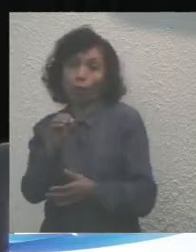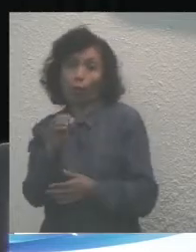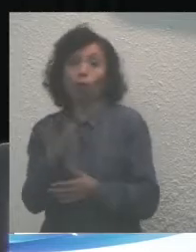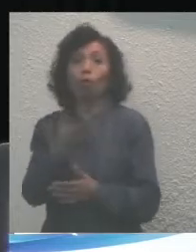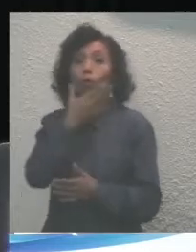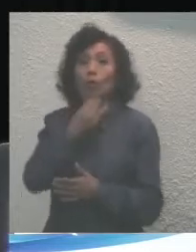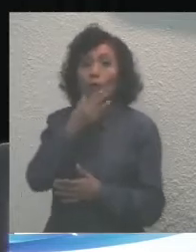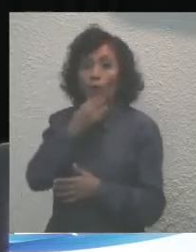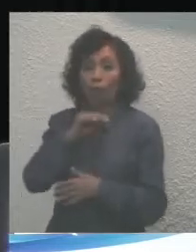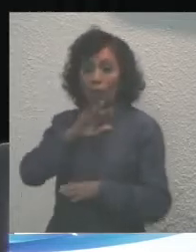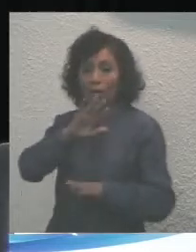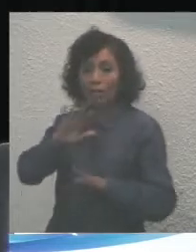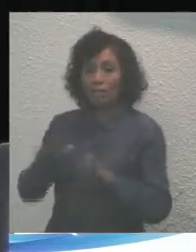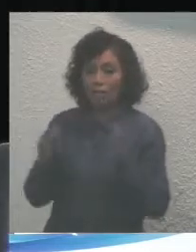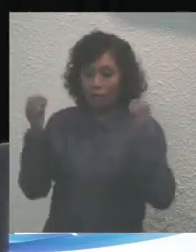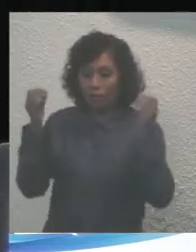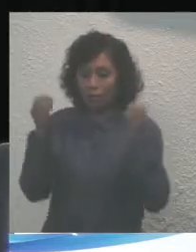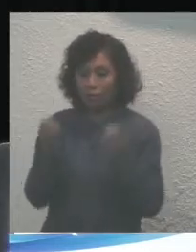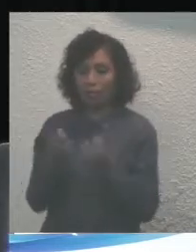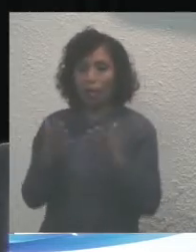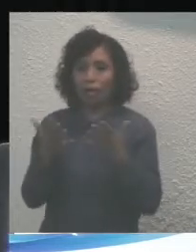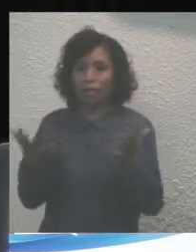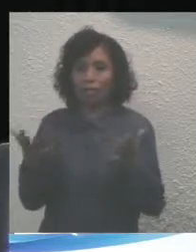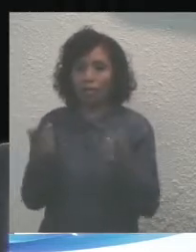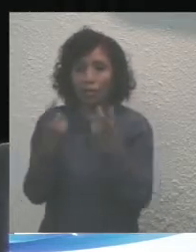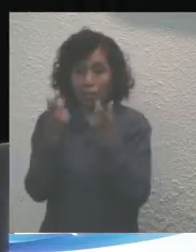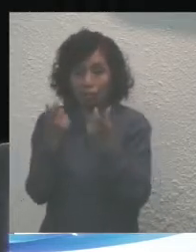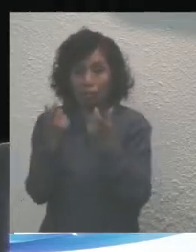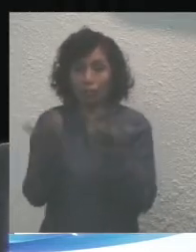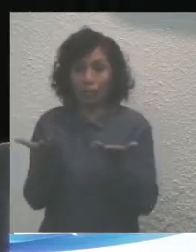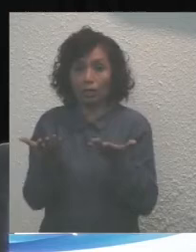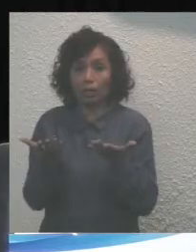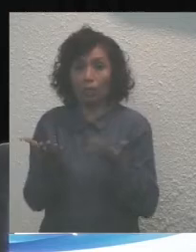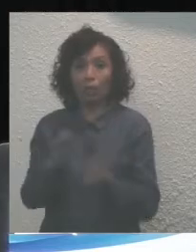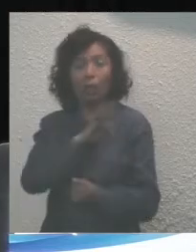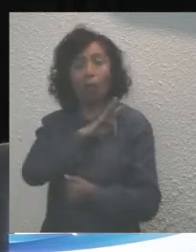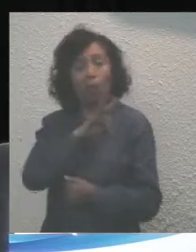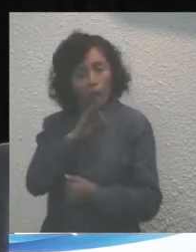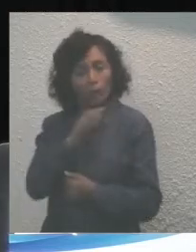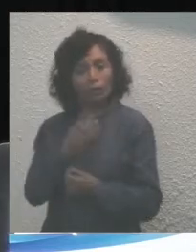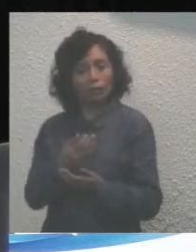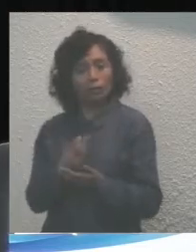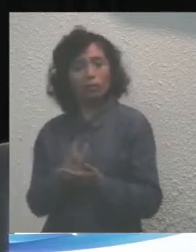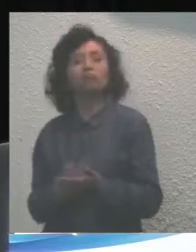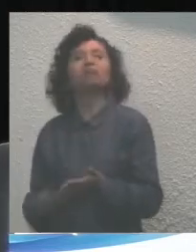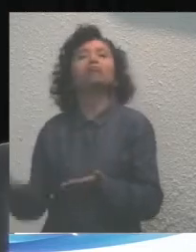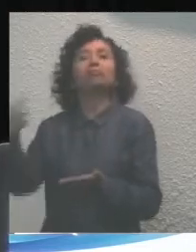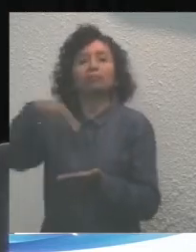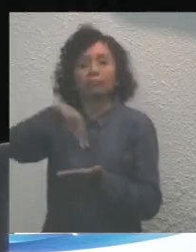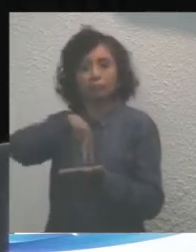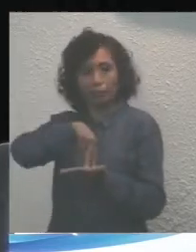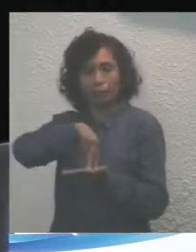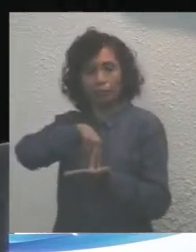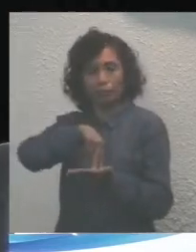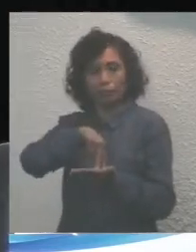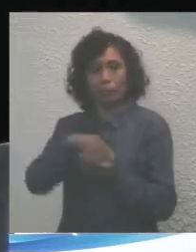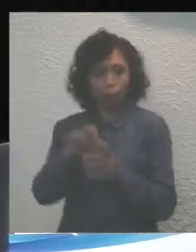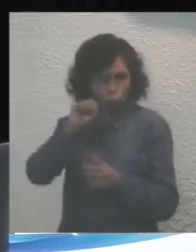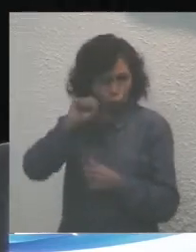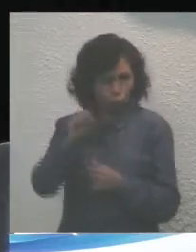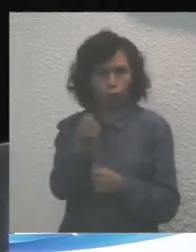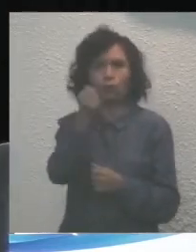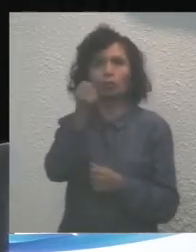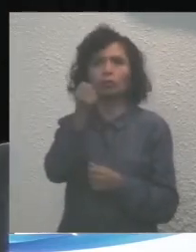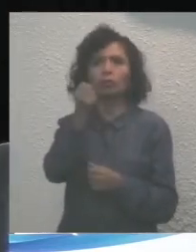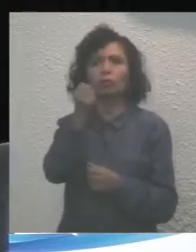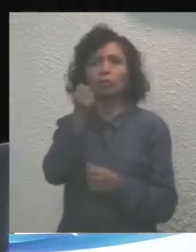que impactan en nuestra principal actividad económica, pueden ser enfrentadas con relativo al éxito y